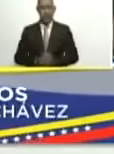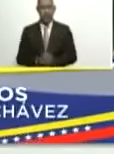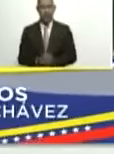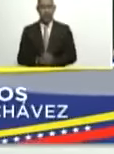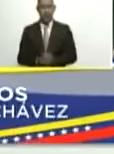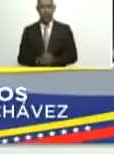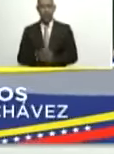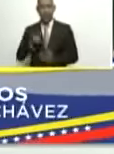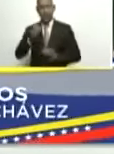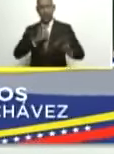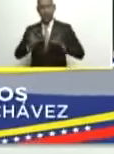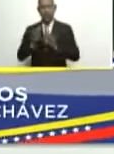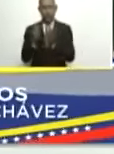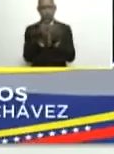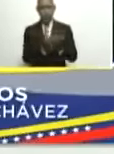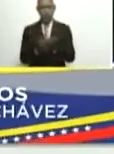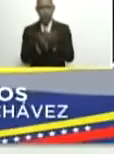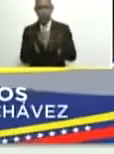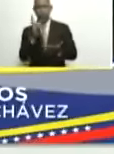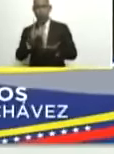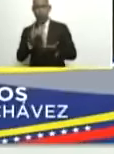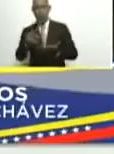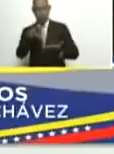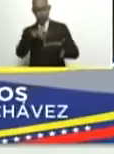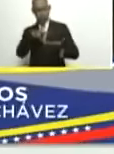Y él preparó, estudió sus documentos.